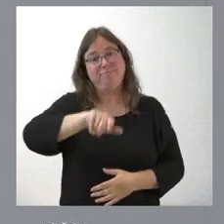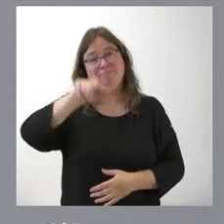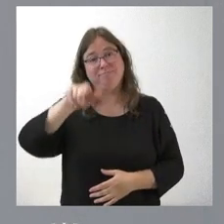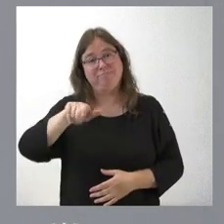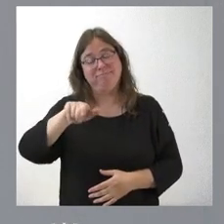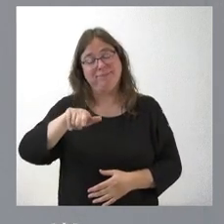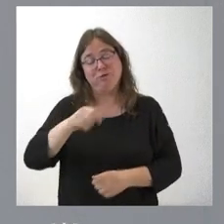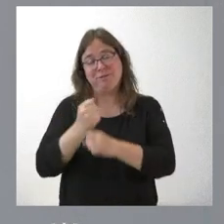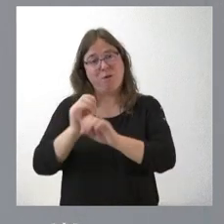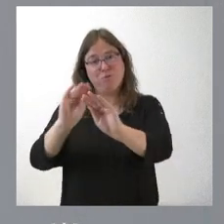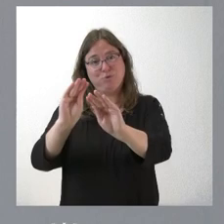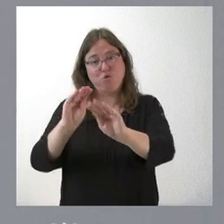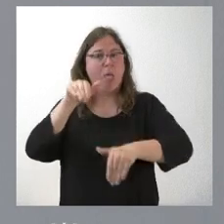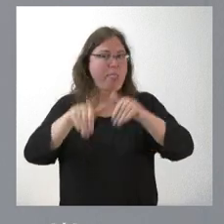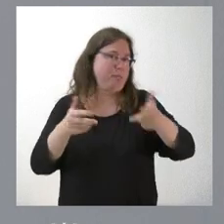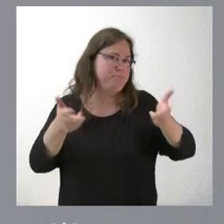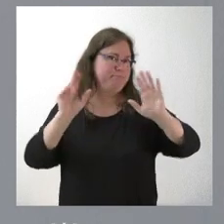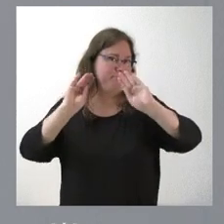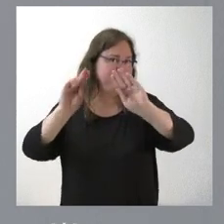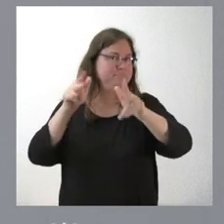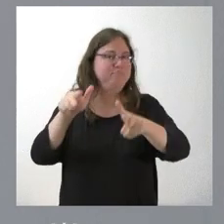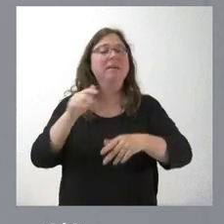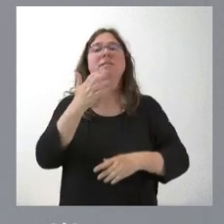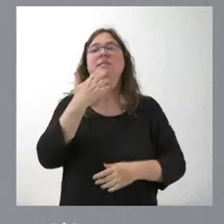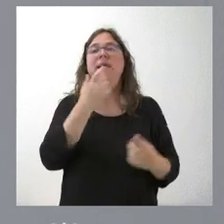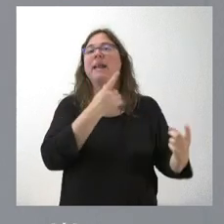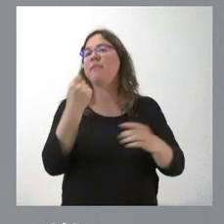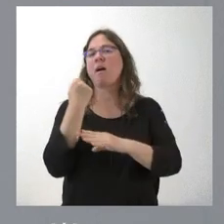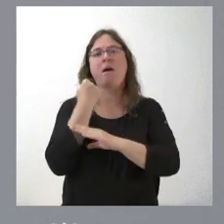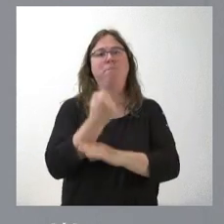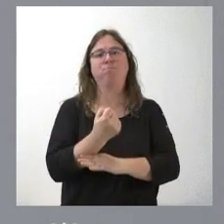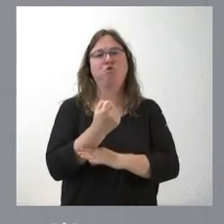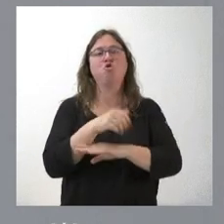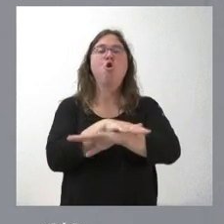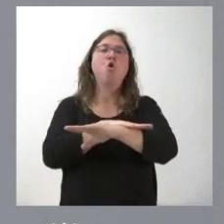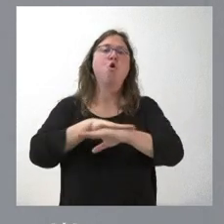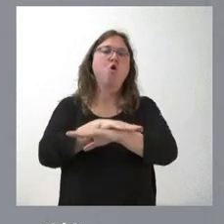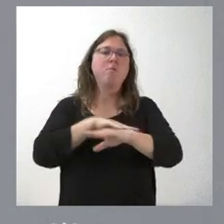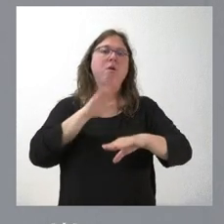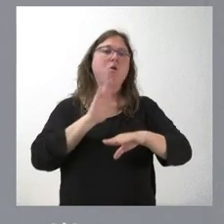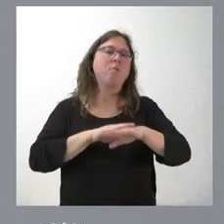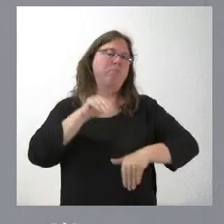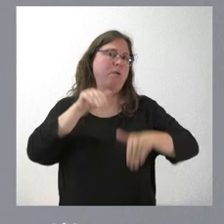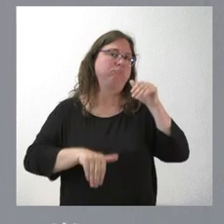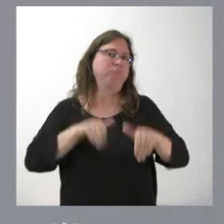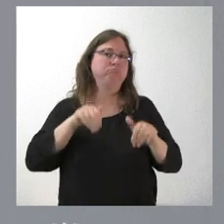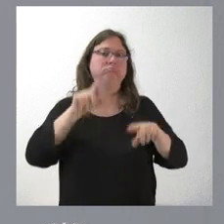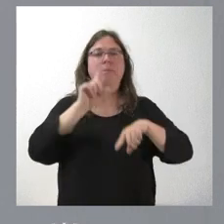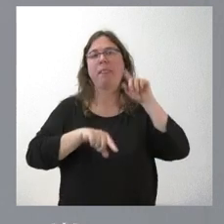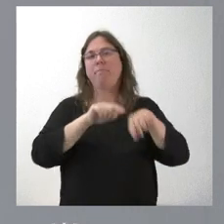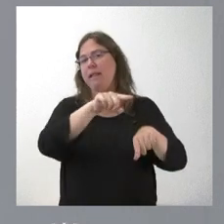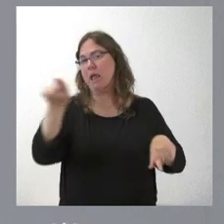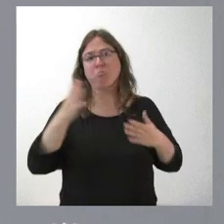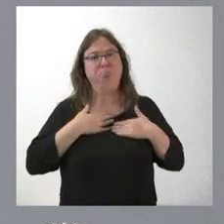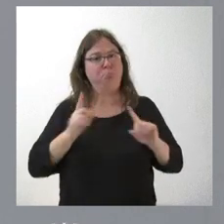esa labor democráticamente reconocida y si necesita el apoyo del Gobierno para hacer esa oposición, pues esa es una cuestión que depende de ellos, no